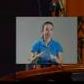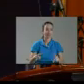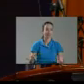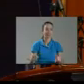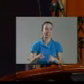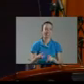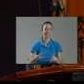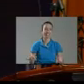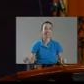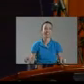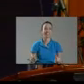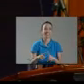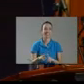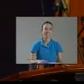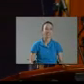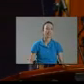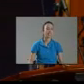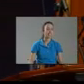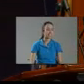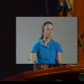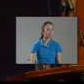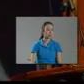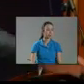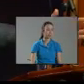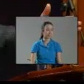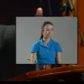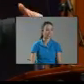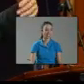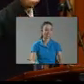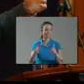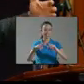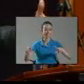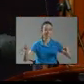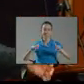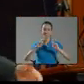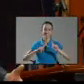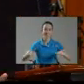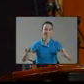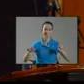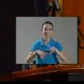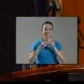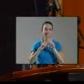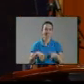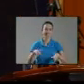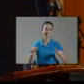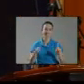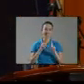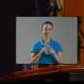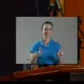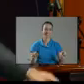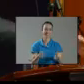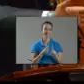Que te echaron, te botaron. Es más, desempleado en el segundo culto.